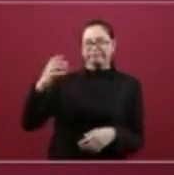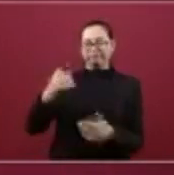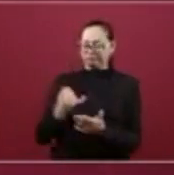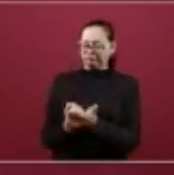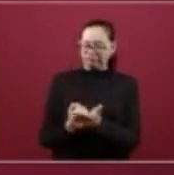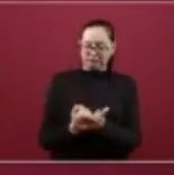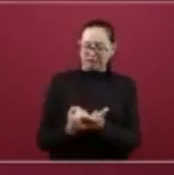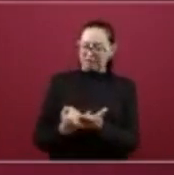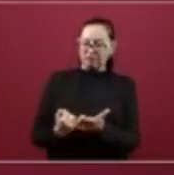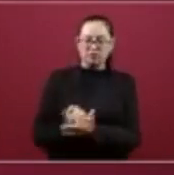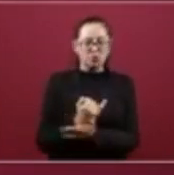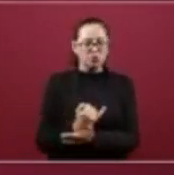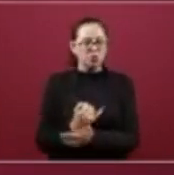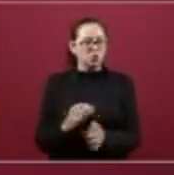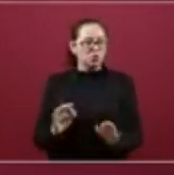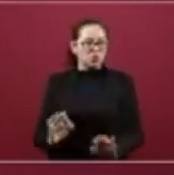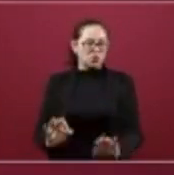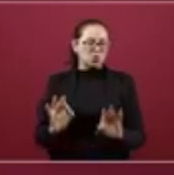no solo